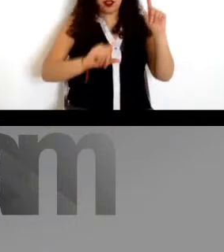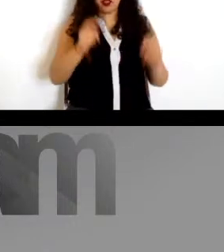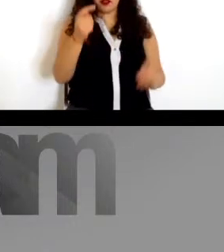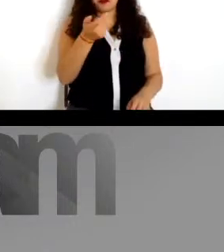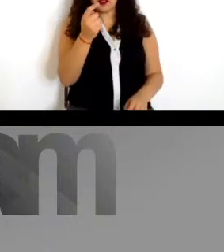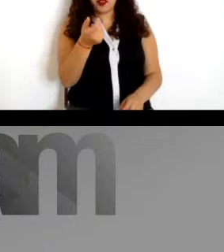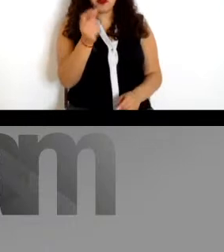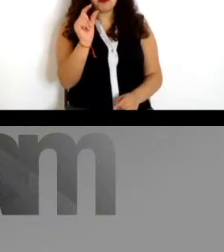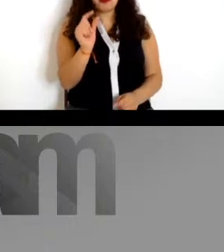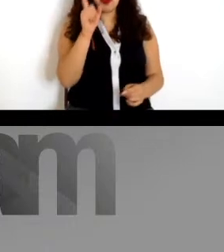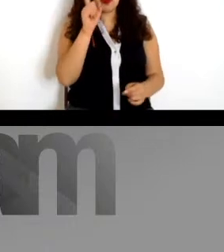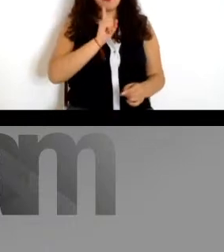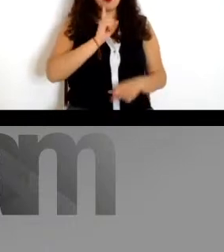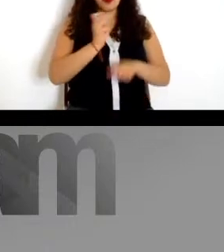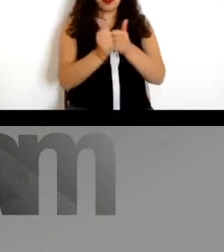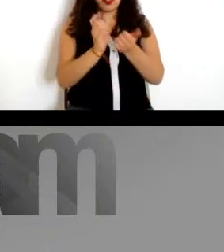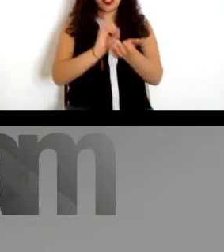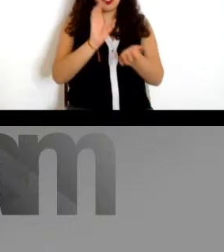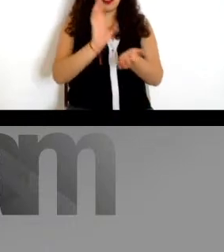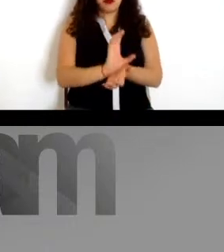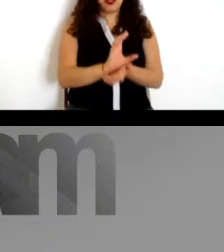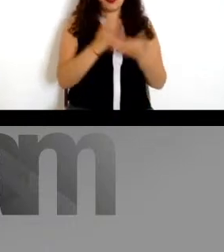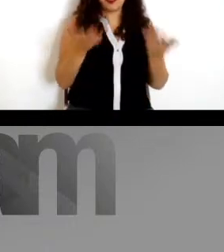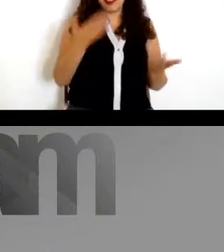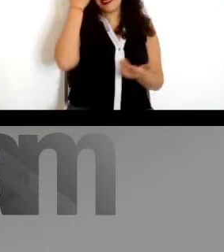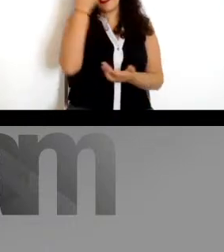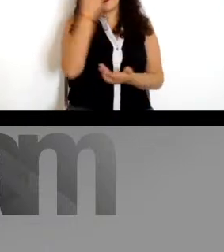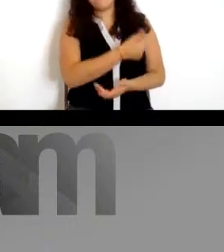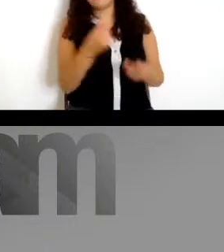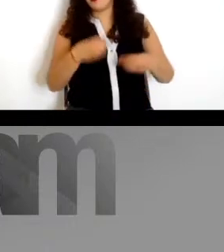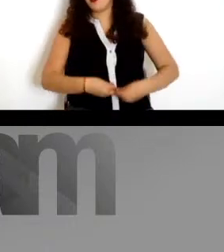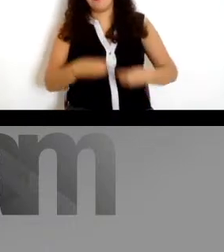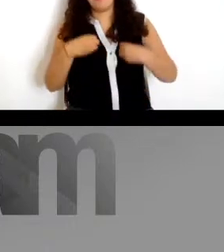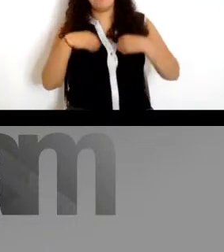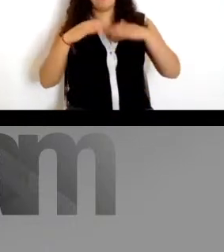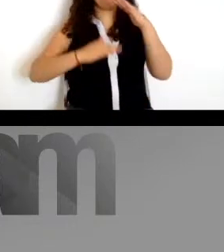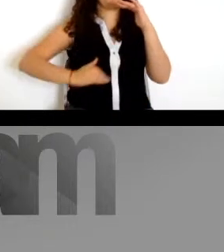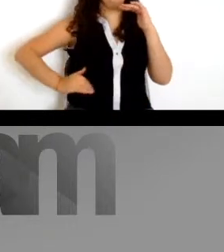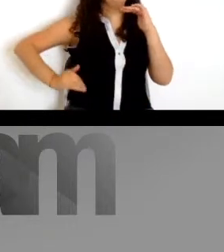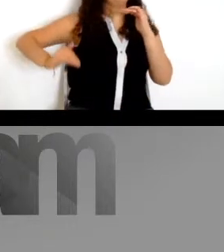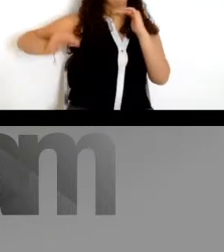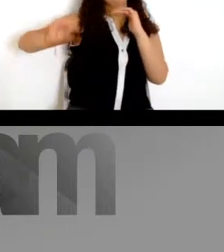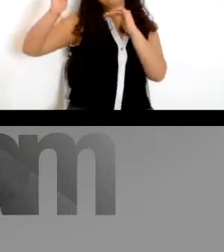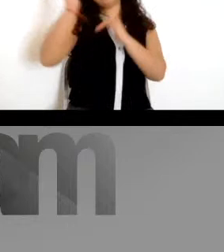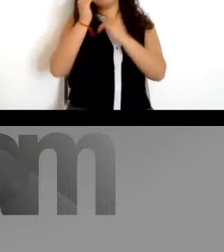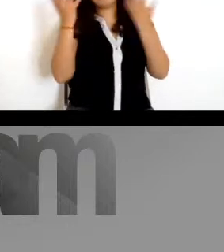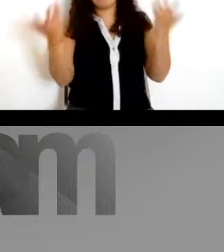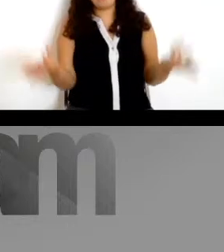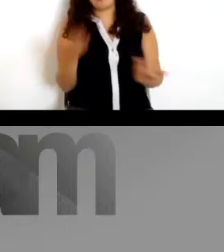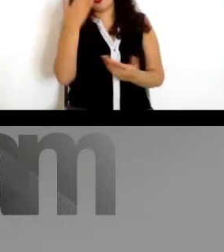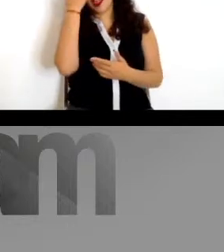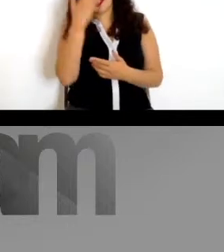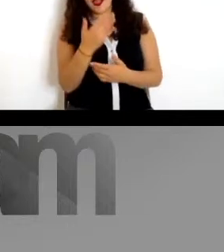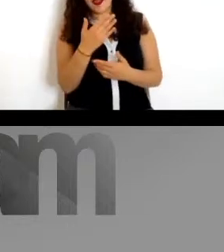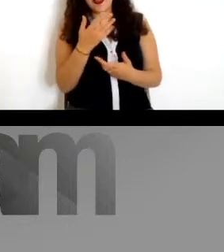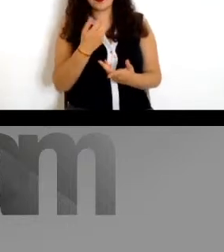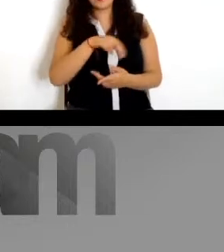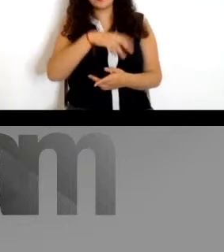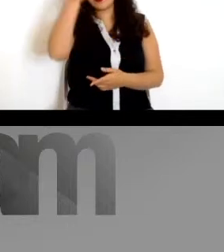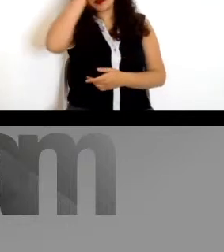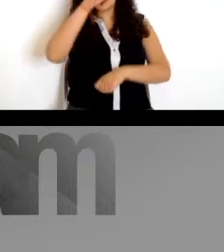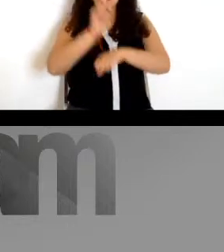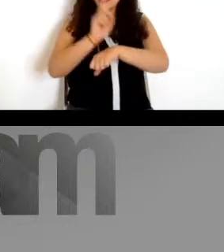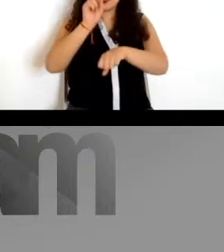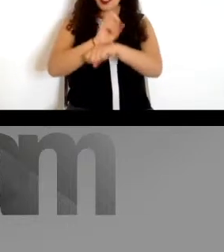la capacidad, ya somos resilientes de vida, ya somos resilientes por la experiencia que vivimos todos los días,